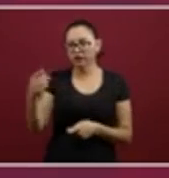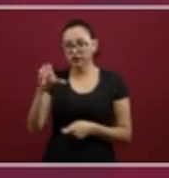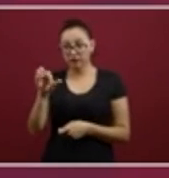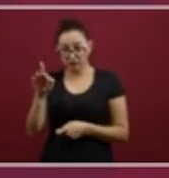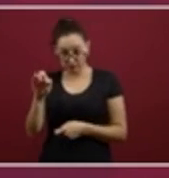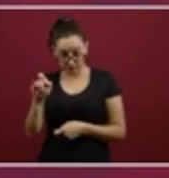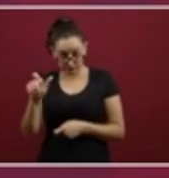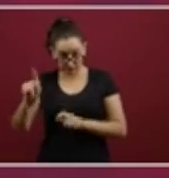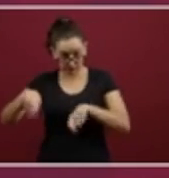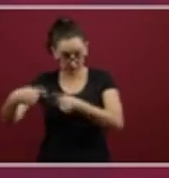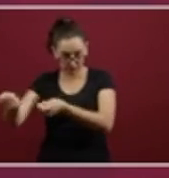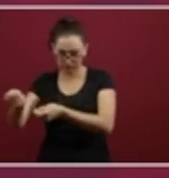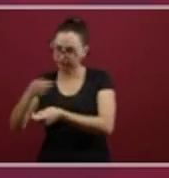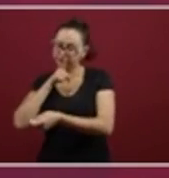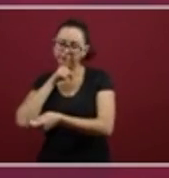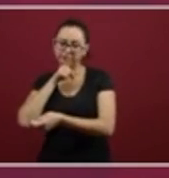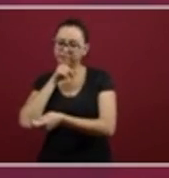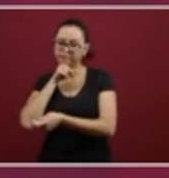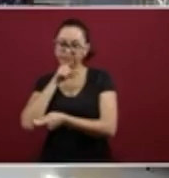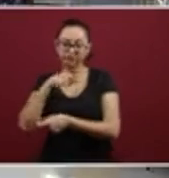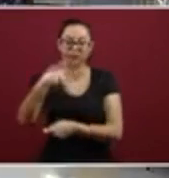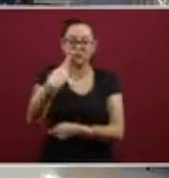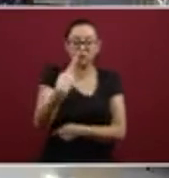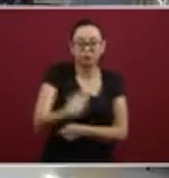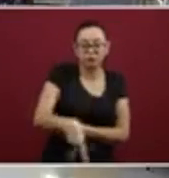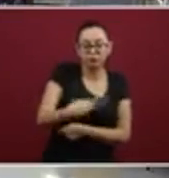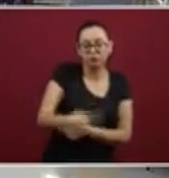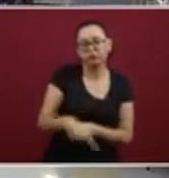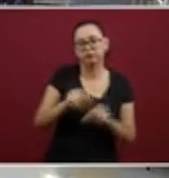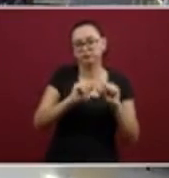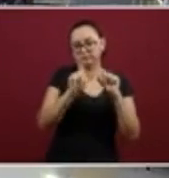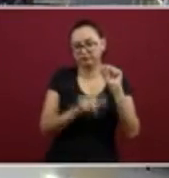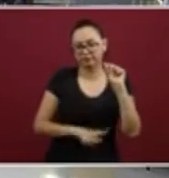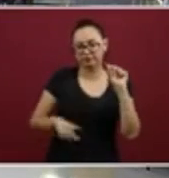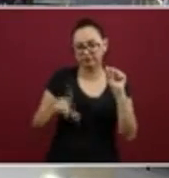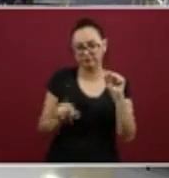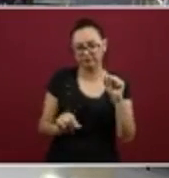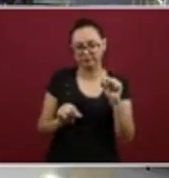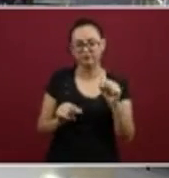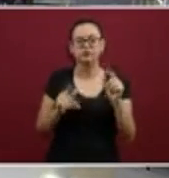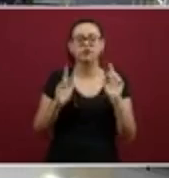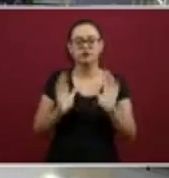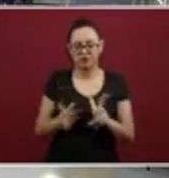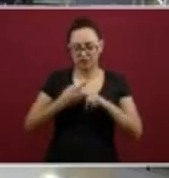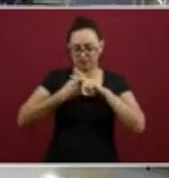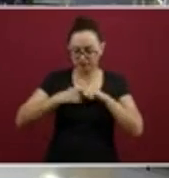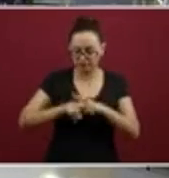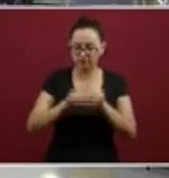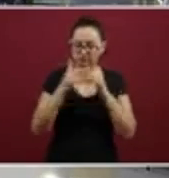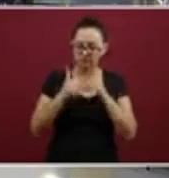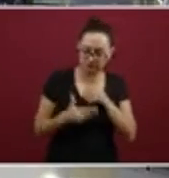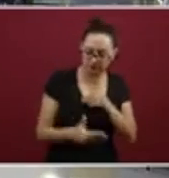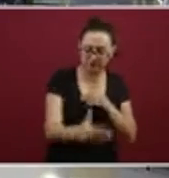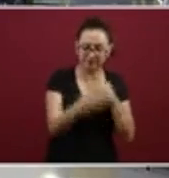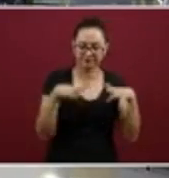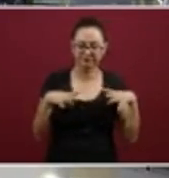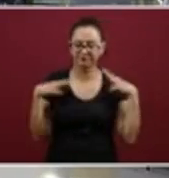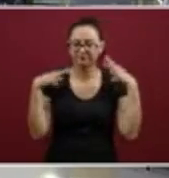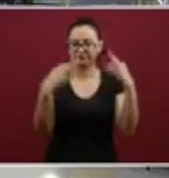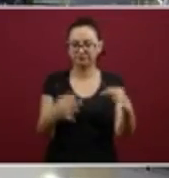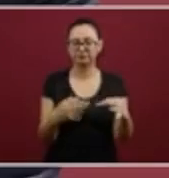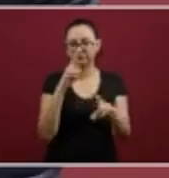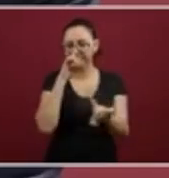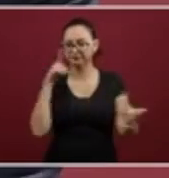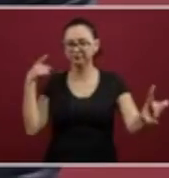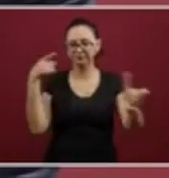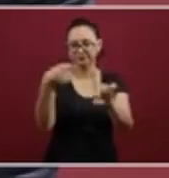CREFAL, es un organismo que ya se está constituyendo con ese